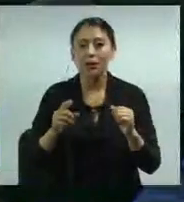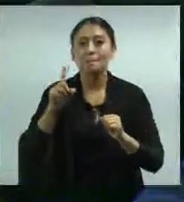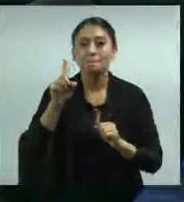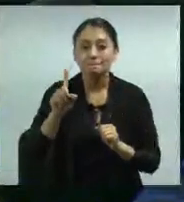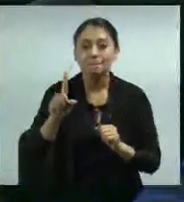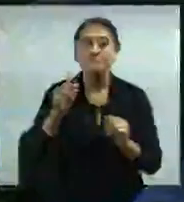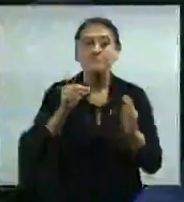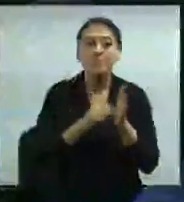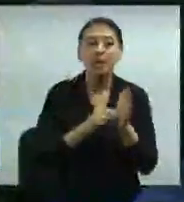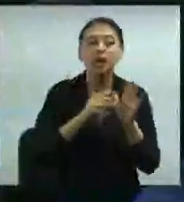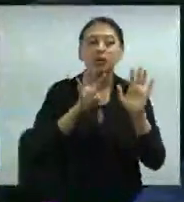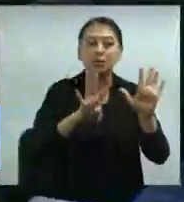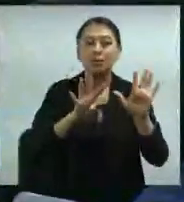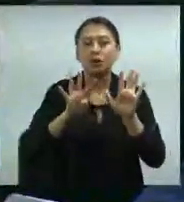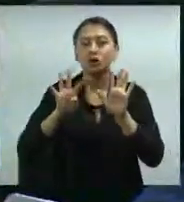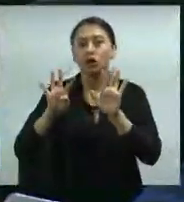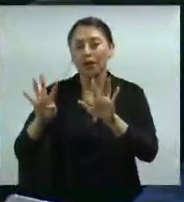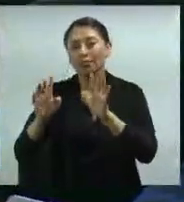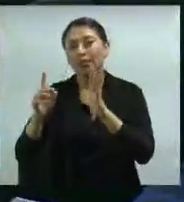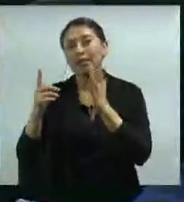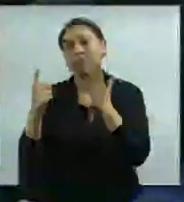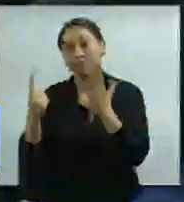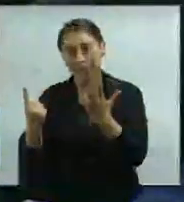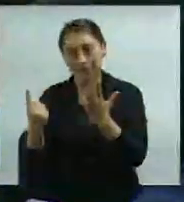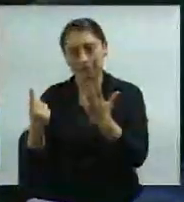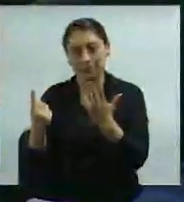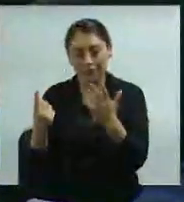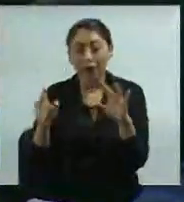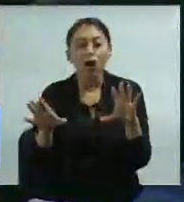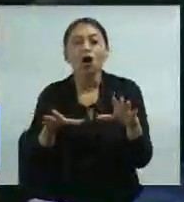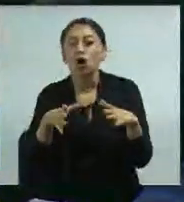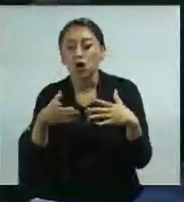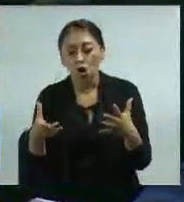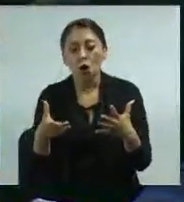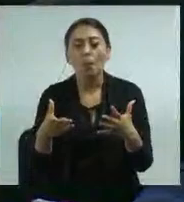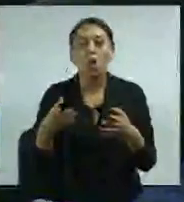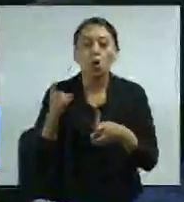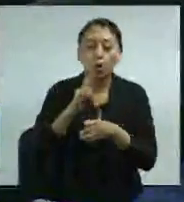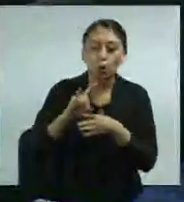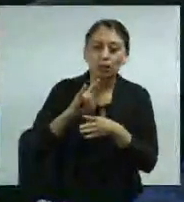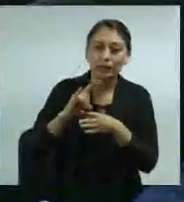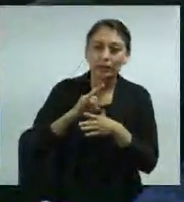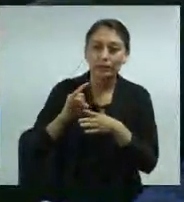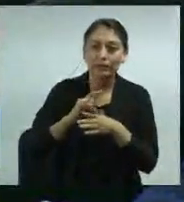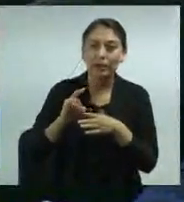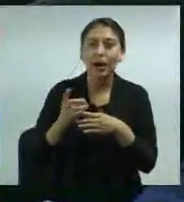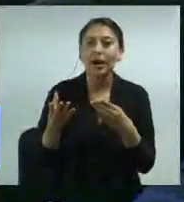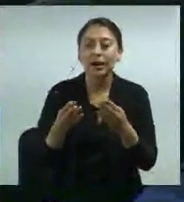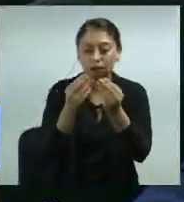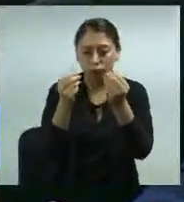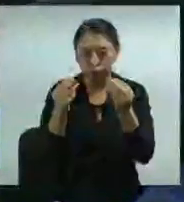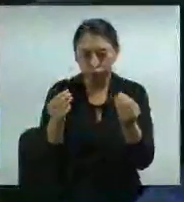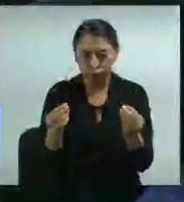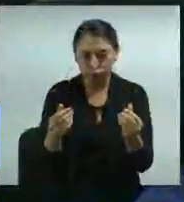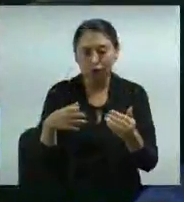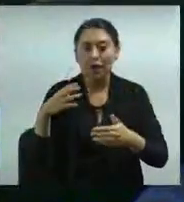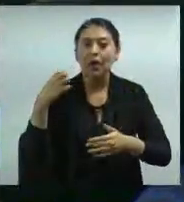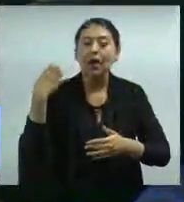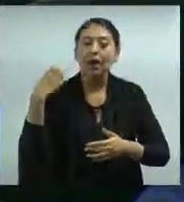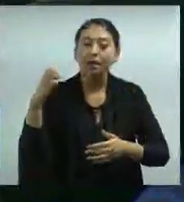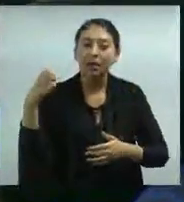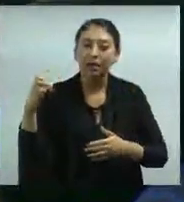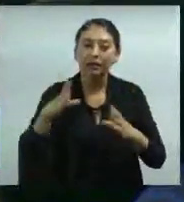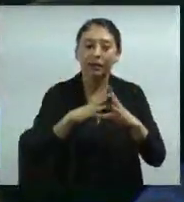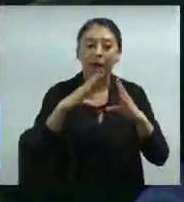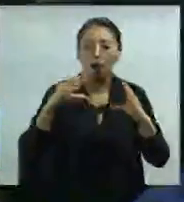para, no sé, darle alguna salida de cómo usar los fondos de emergencia a Conred, porque eso creo que sería algo bueno